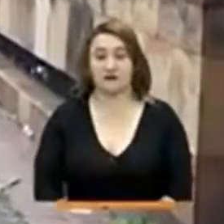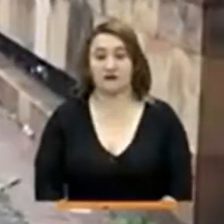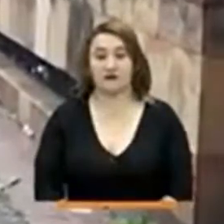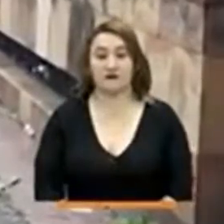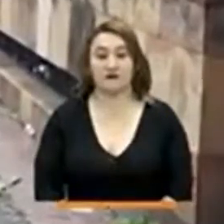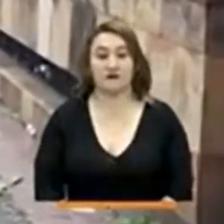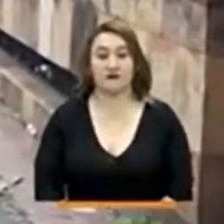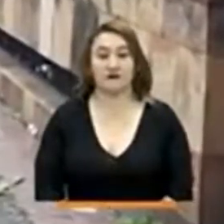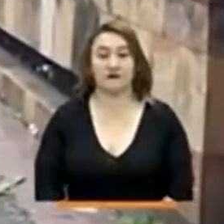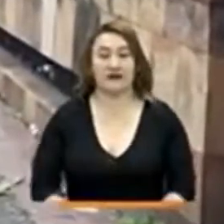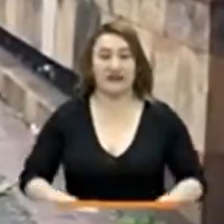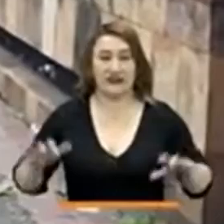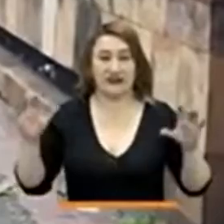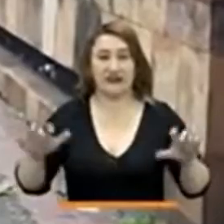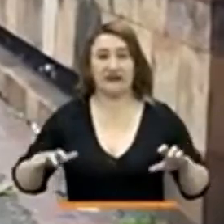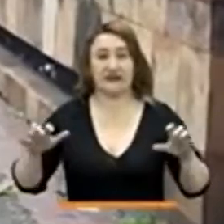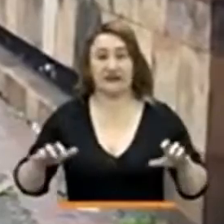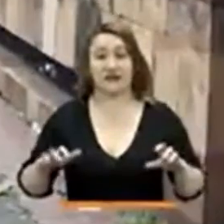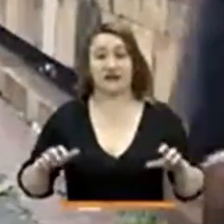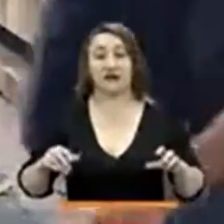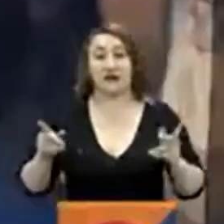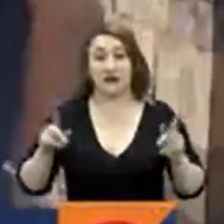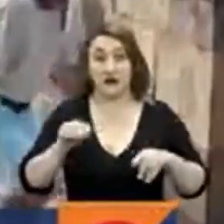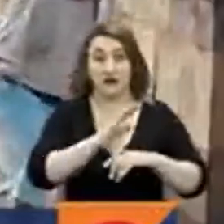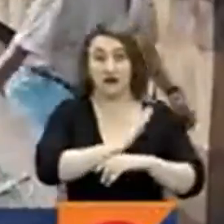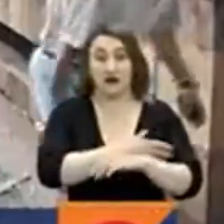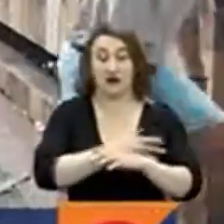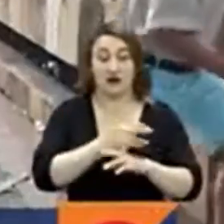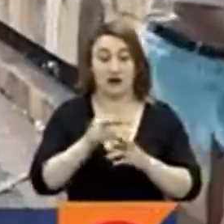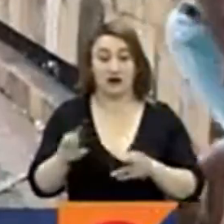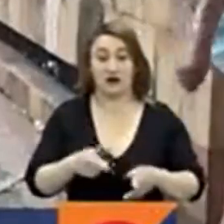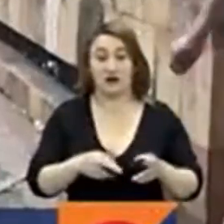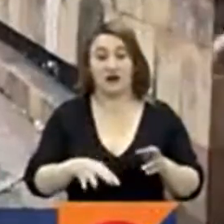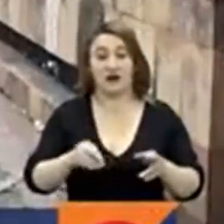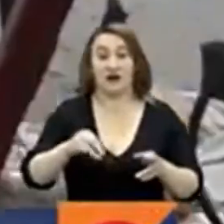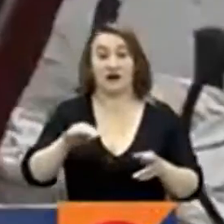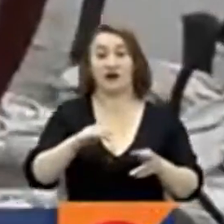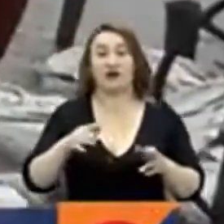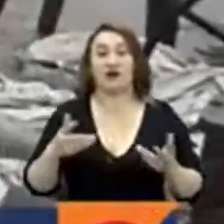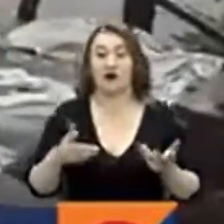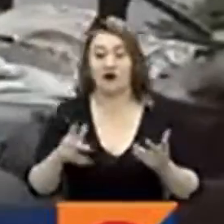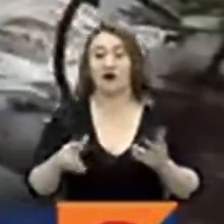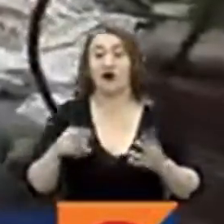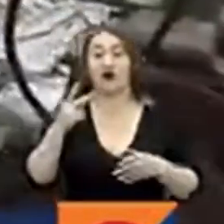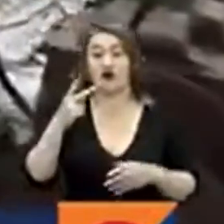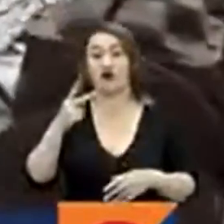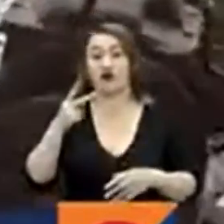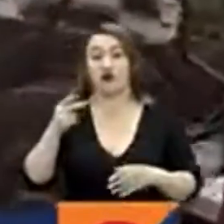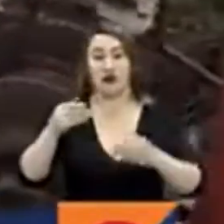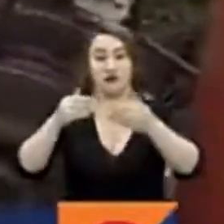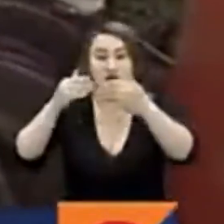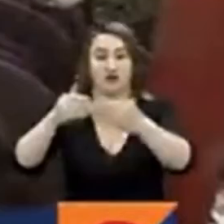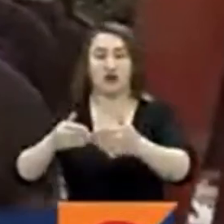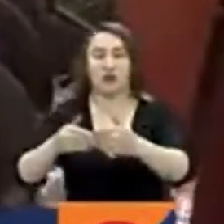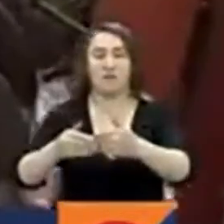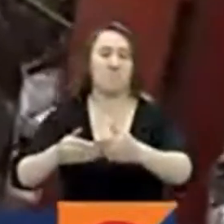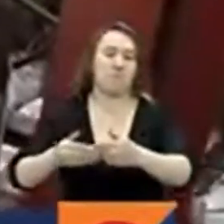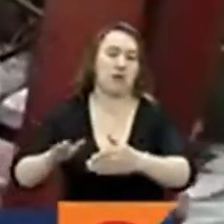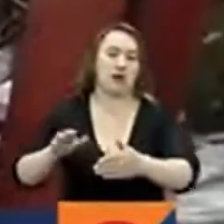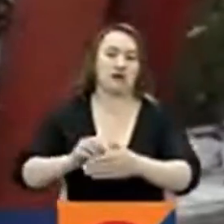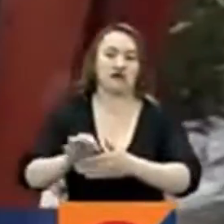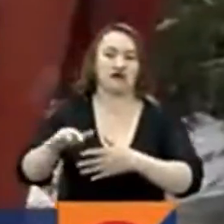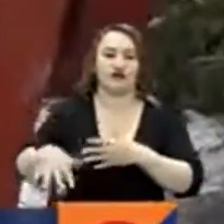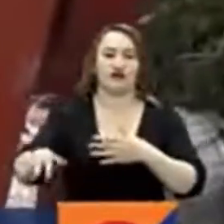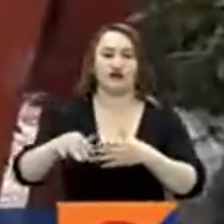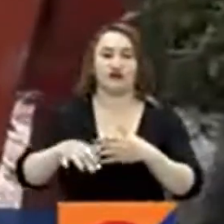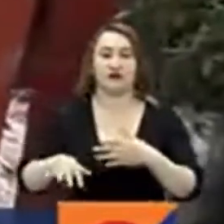Las lluvias, además de las fuerzas del río Magdalena, han ocasionado el rompimiento de 2 diques en Puerto Wilches. El primero de ellos